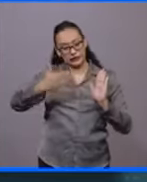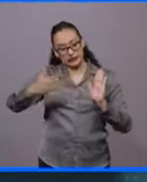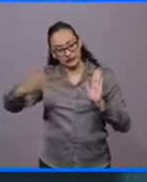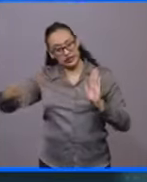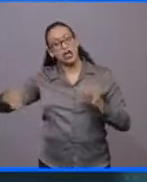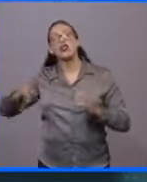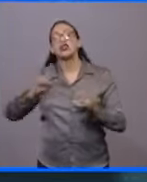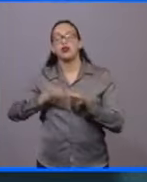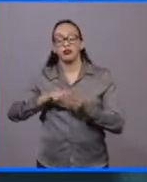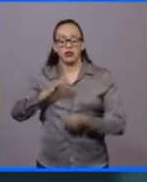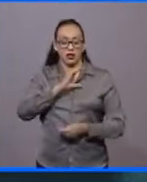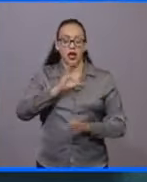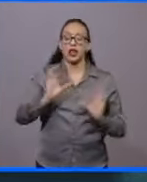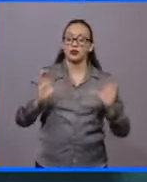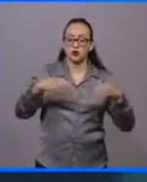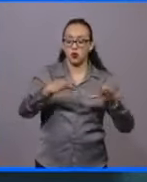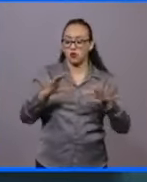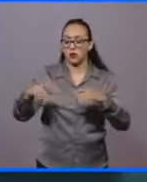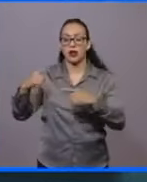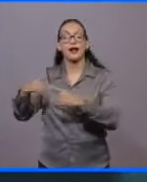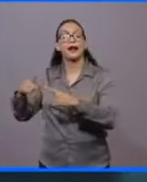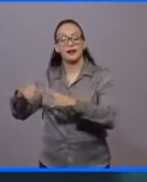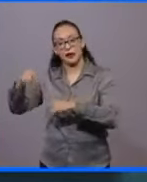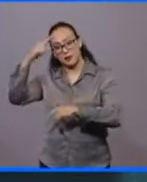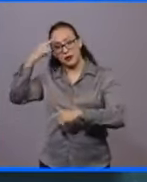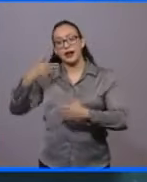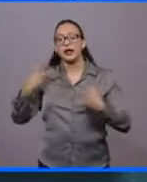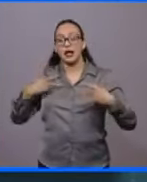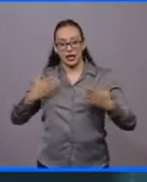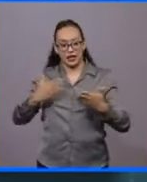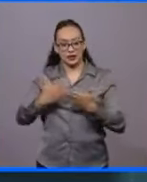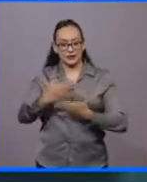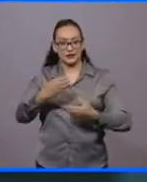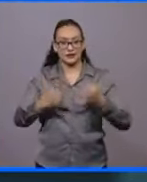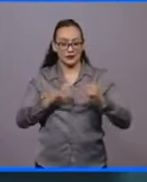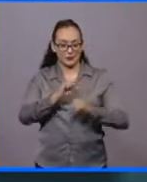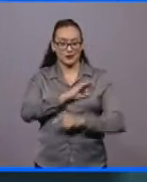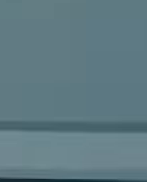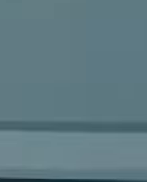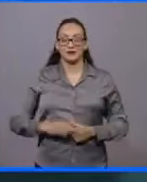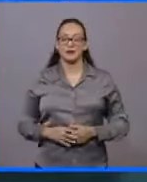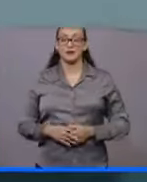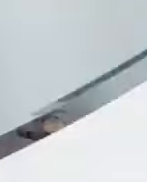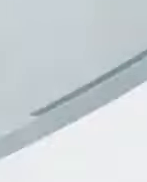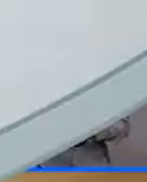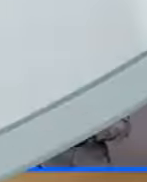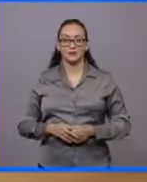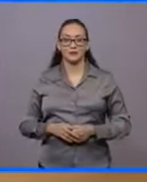en las comunidades para brindar certeza jurídica a las familias.